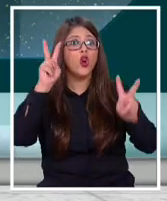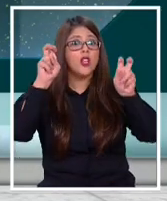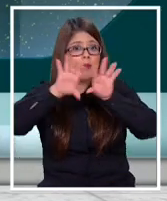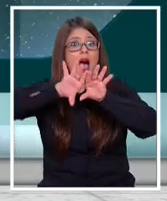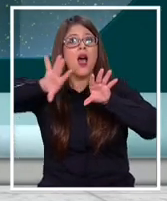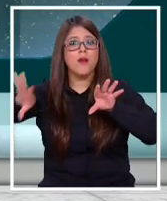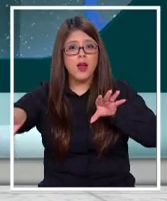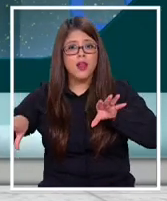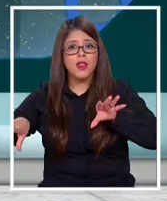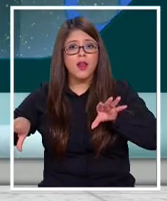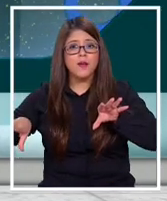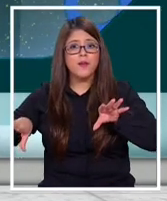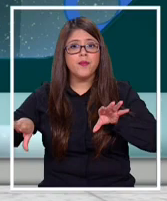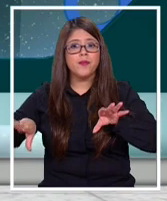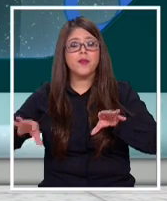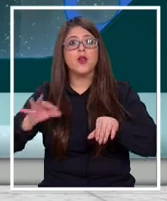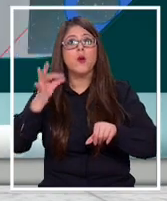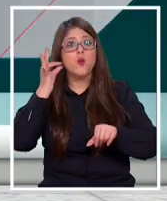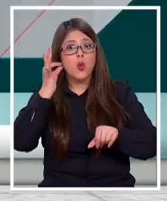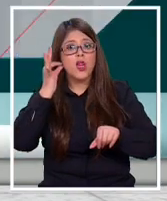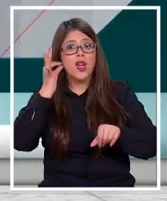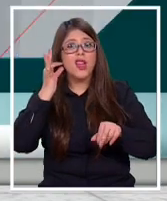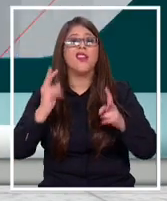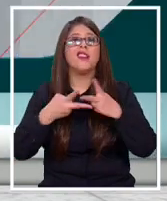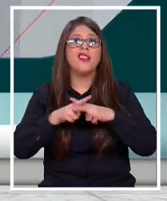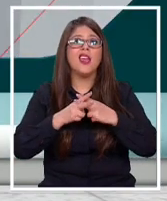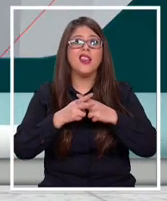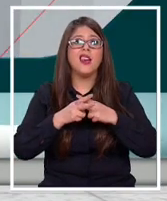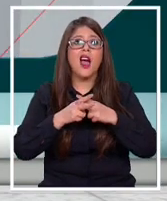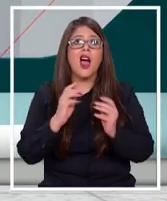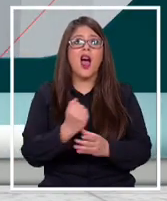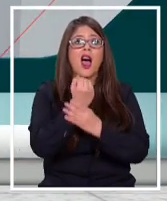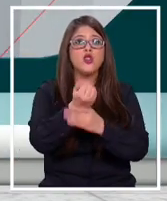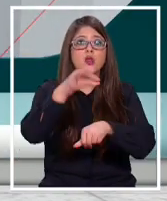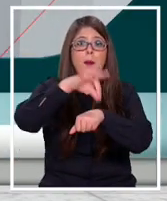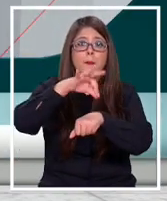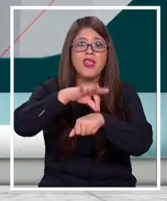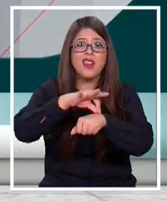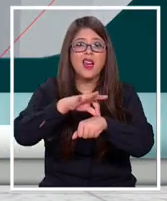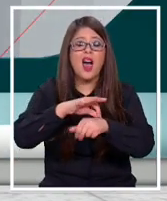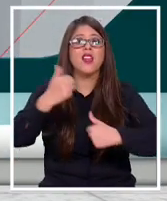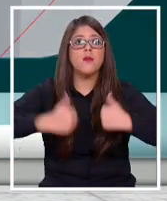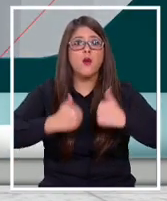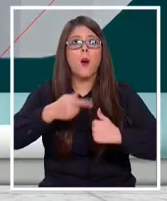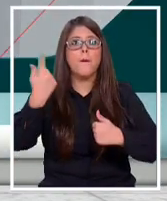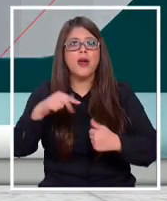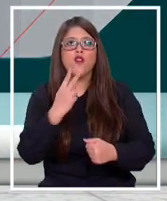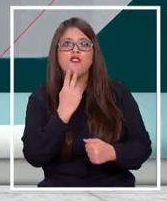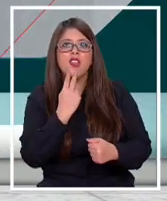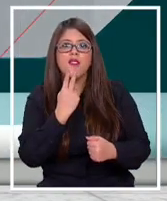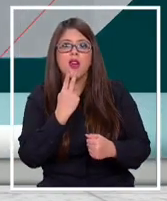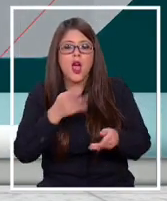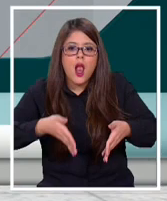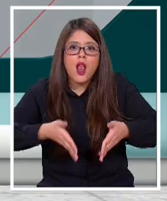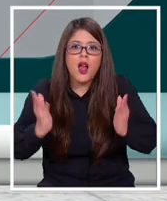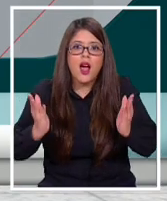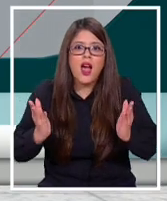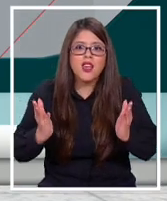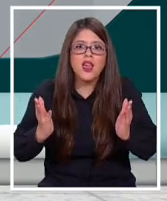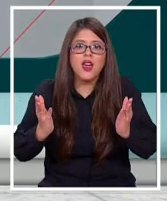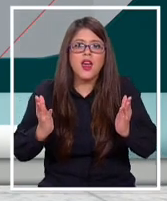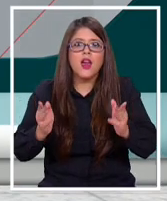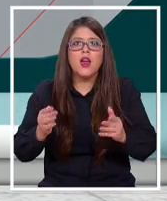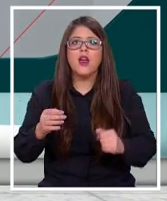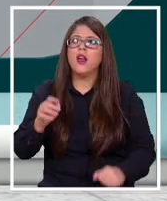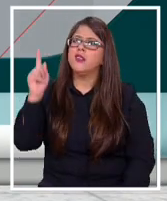historia. Es técnica para médico de profesión, pero fíjese que hace 5 años vive en la calle y dice que por lo mismo la discriminan y le ha